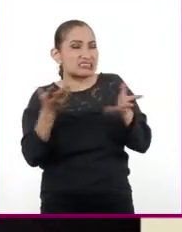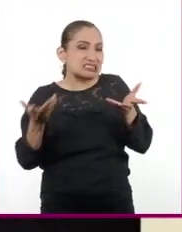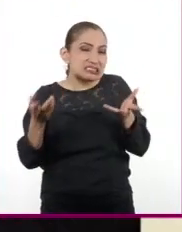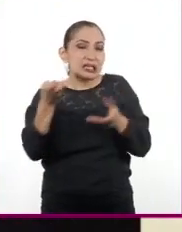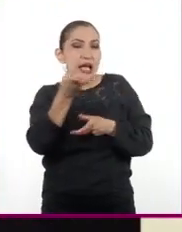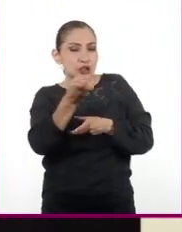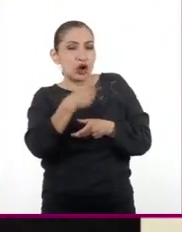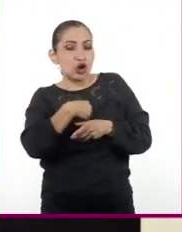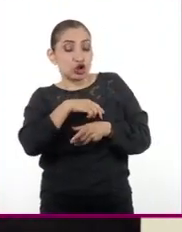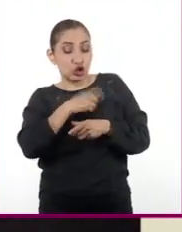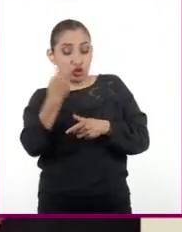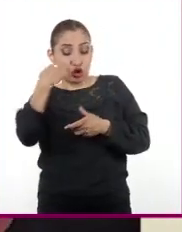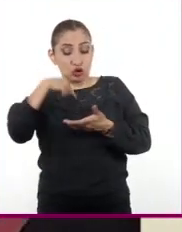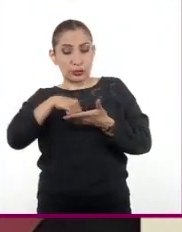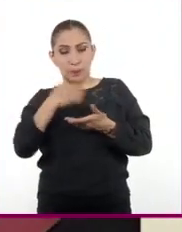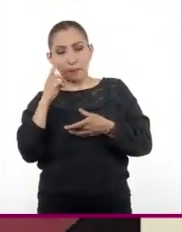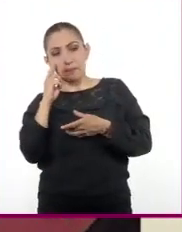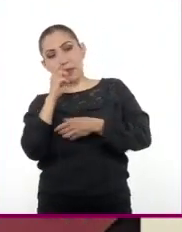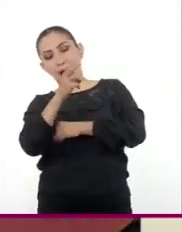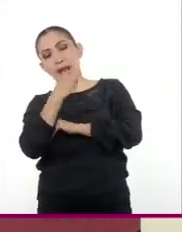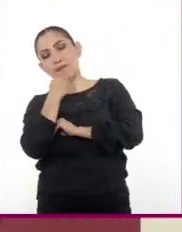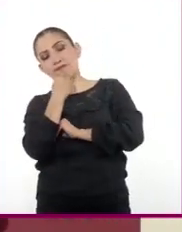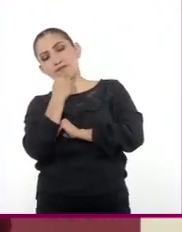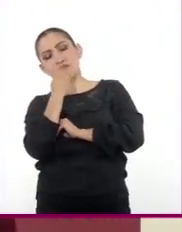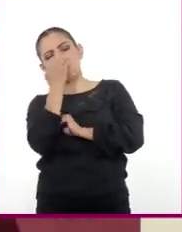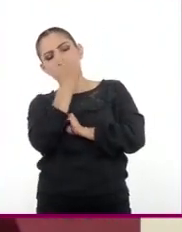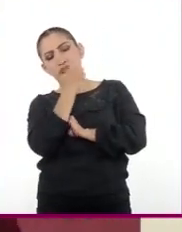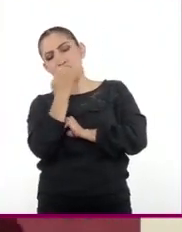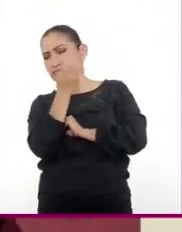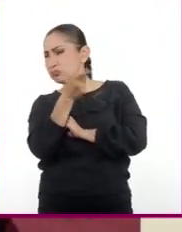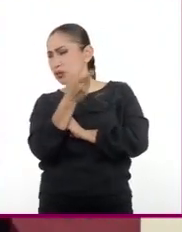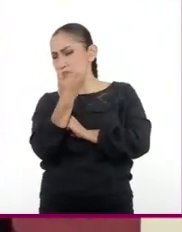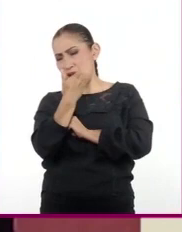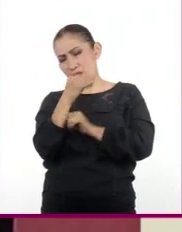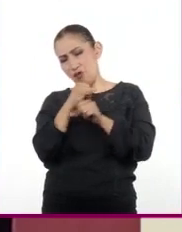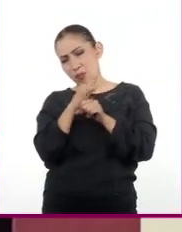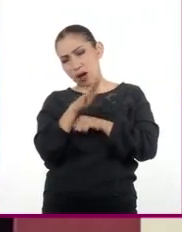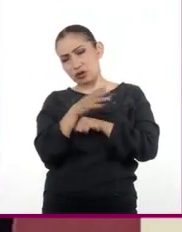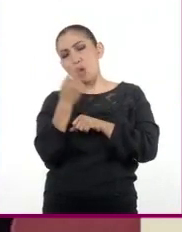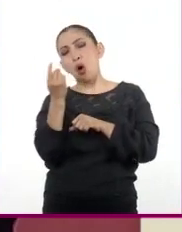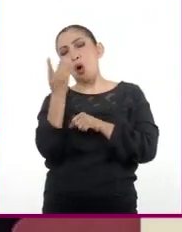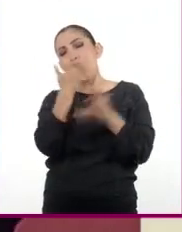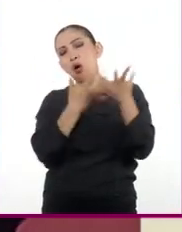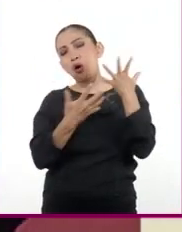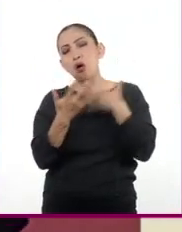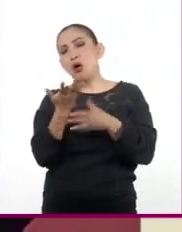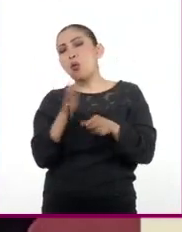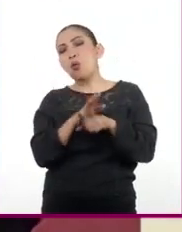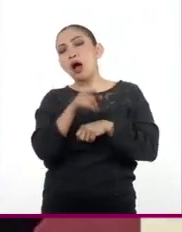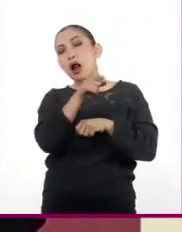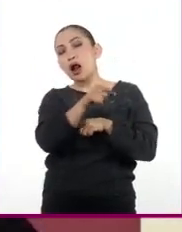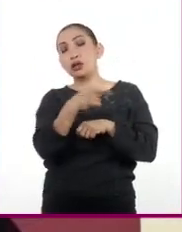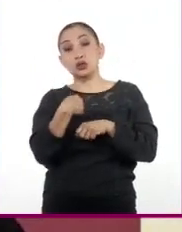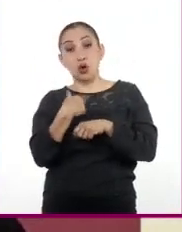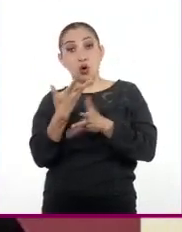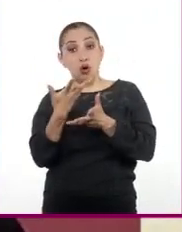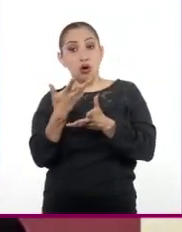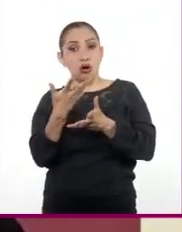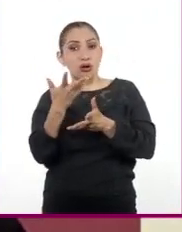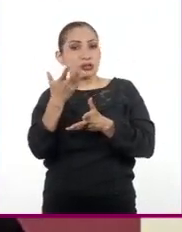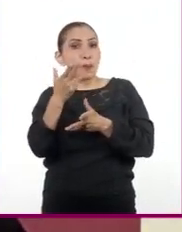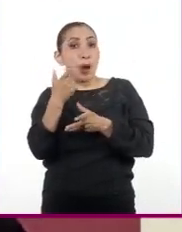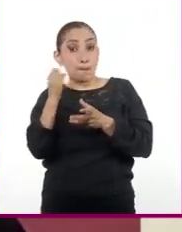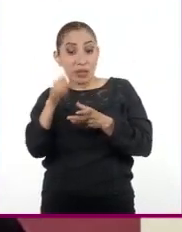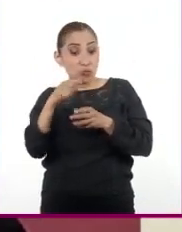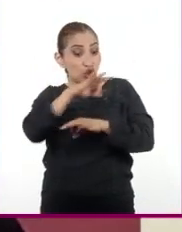algo que debemos de preguntarnos viendo a los medios y analizando los contenidos que estos transmiten. Yo tampoco metería en un